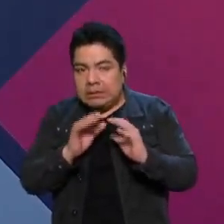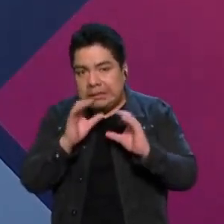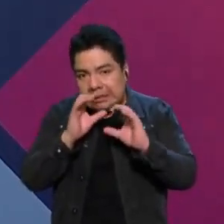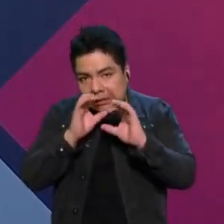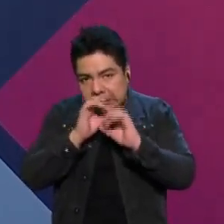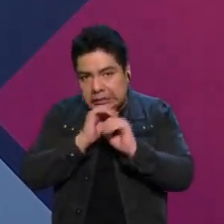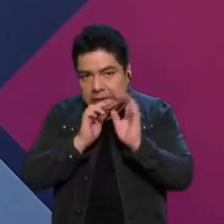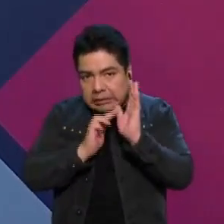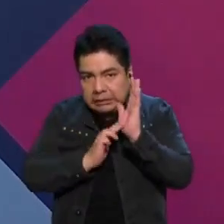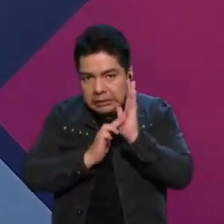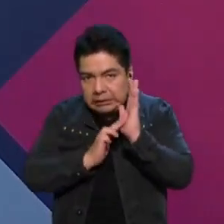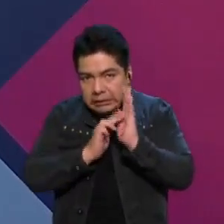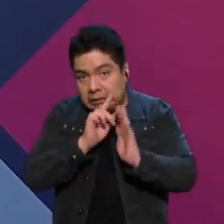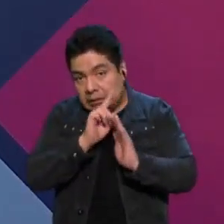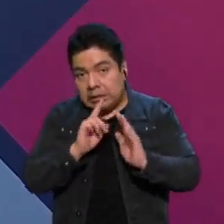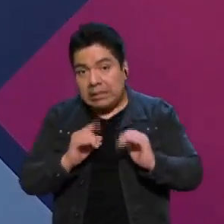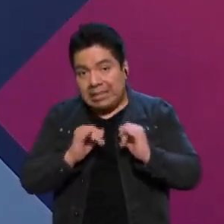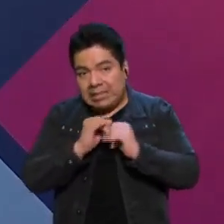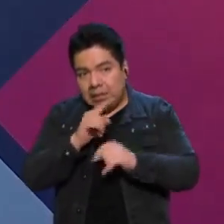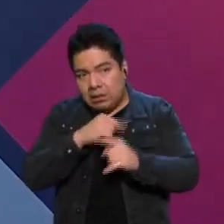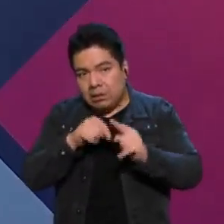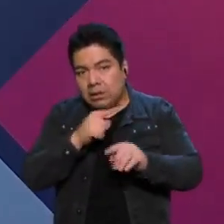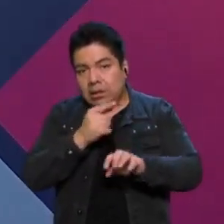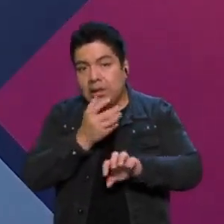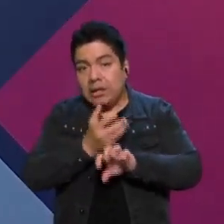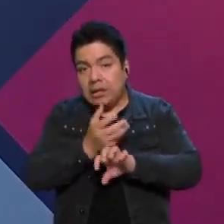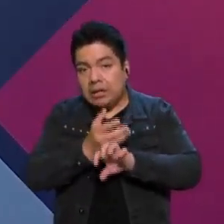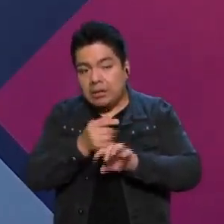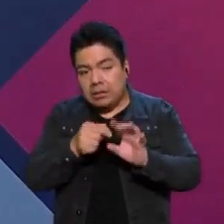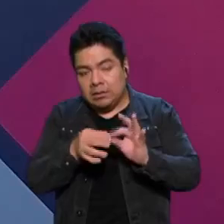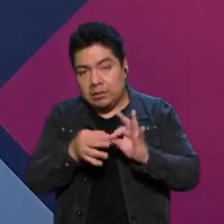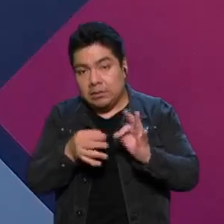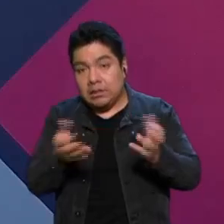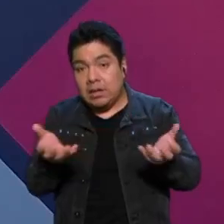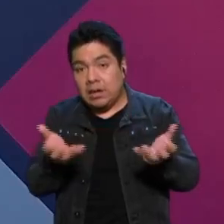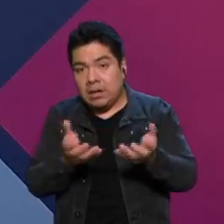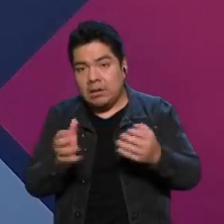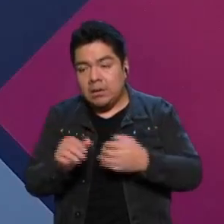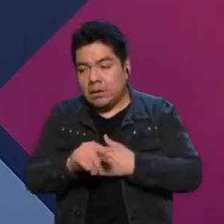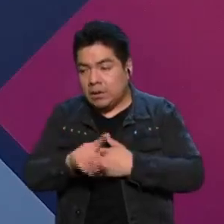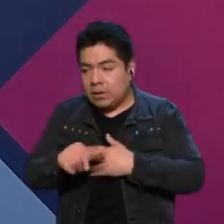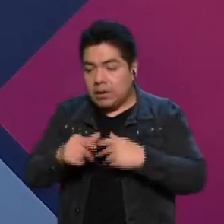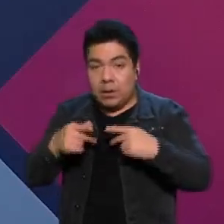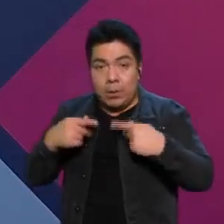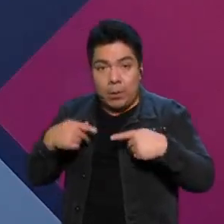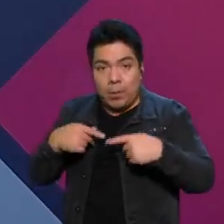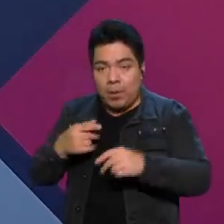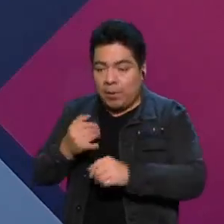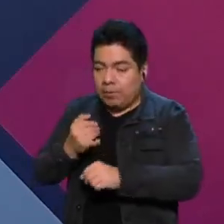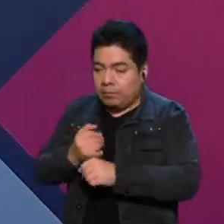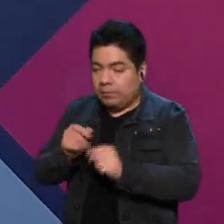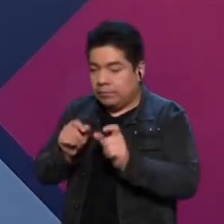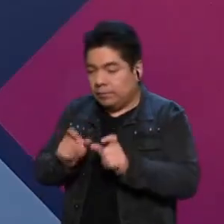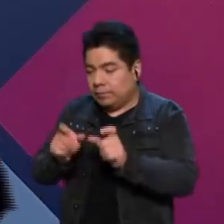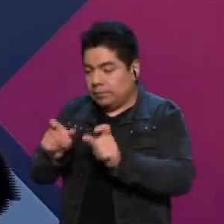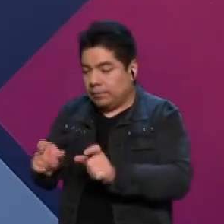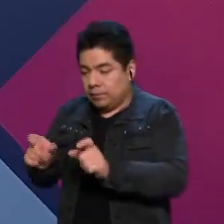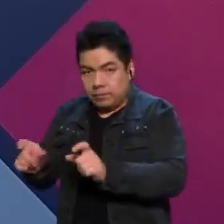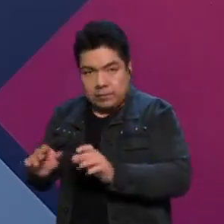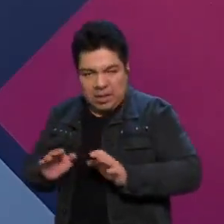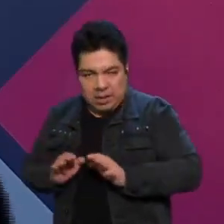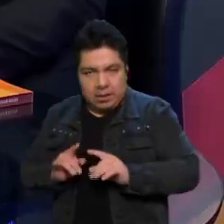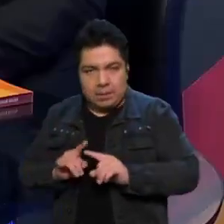de alguna agencia de Estados Unidos que realiza esto. Y luego, pues los personajes que son resultado de